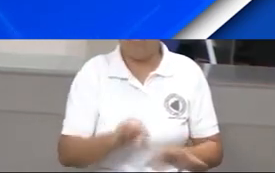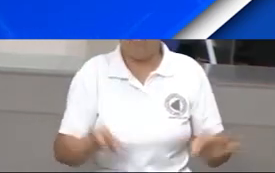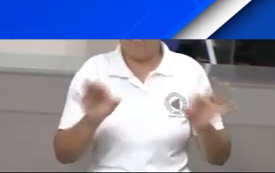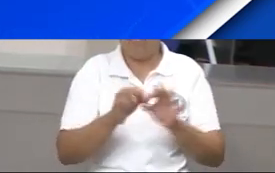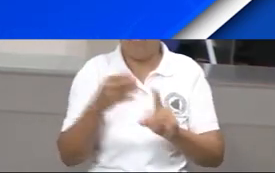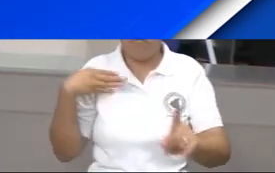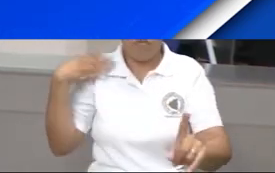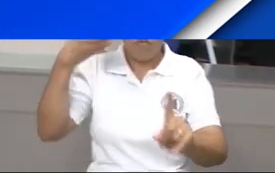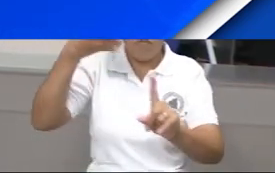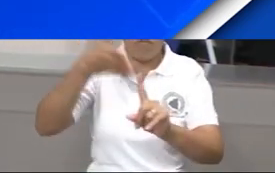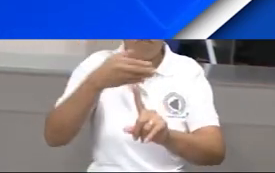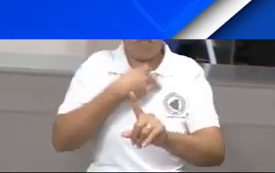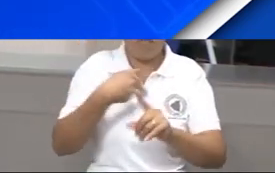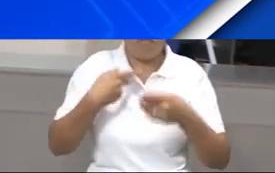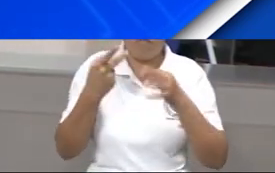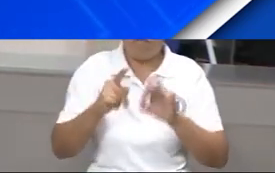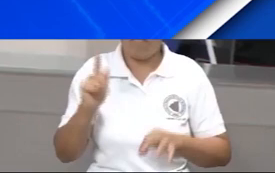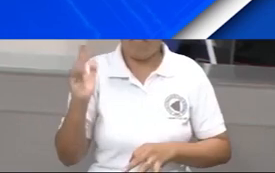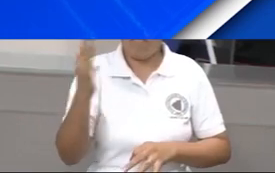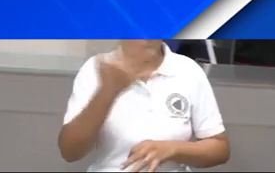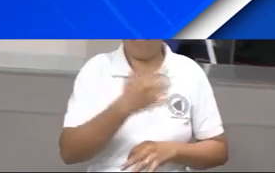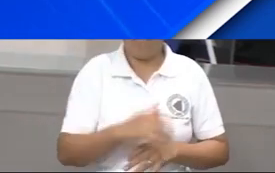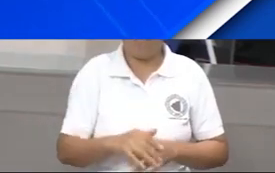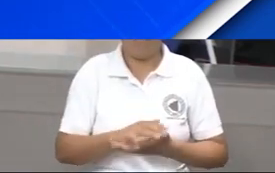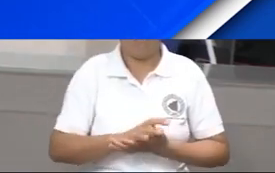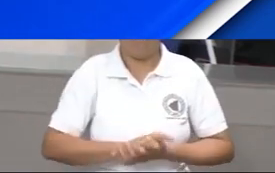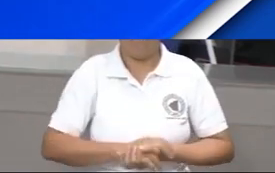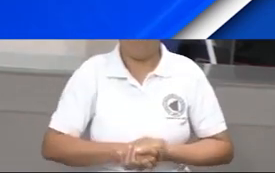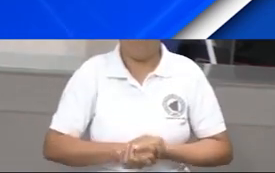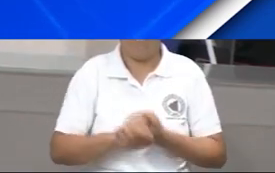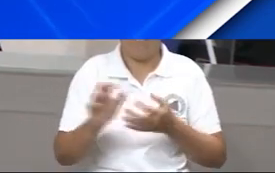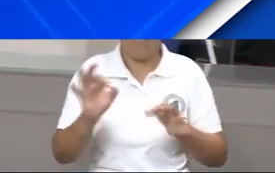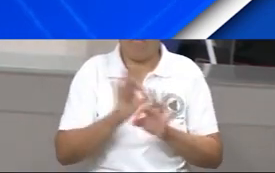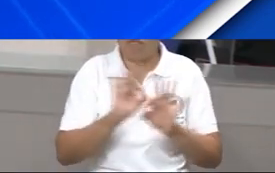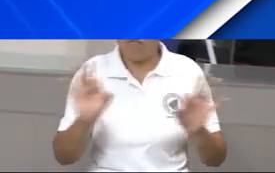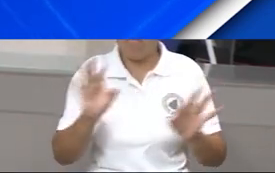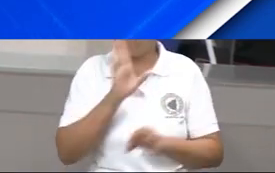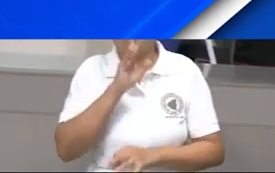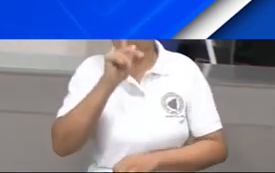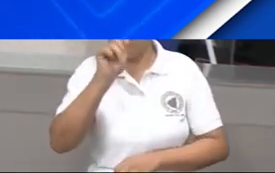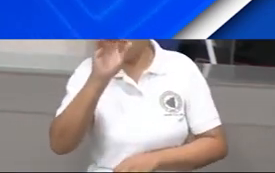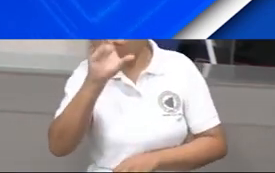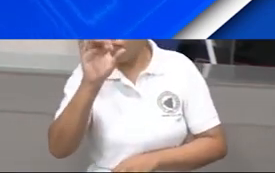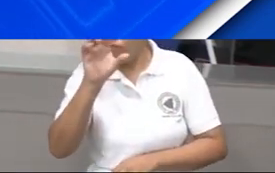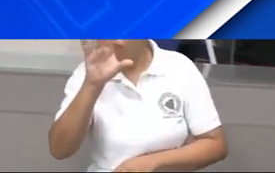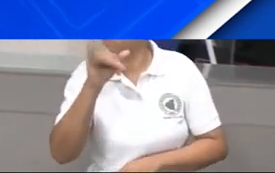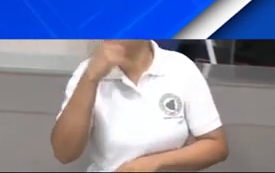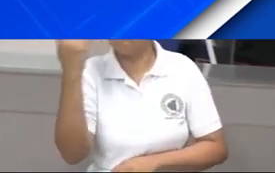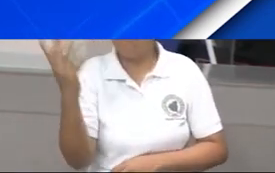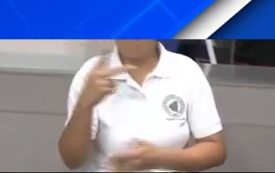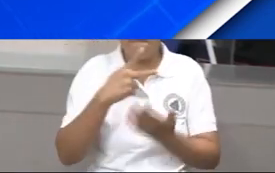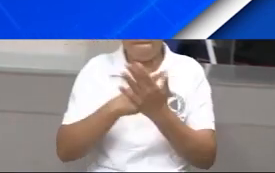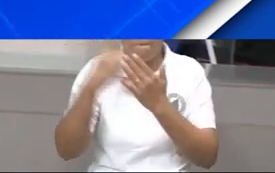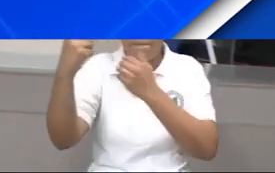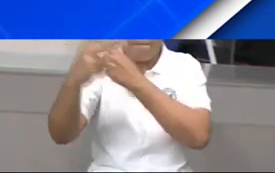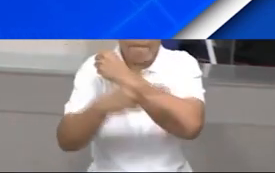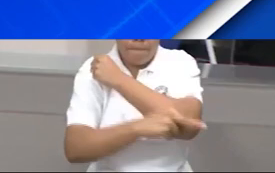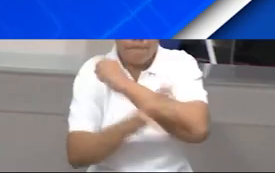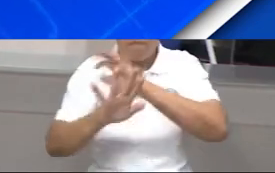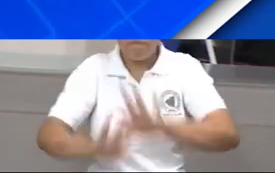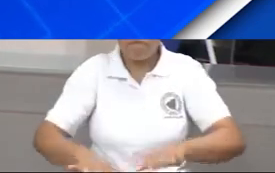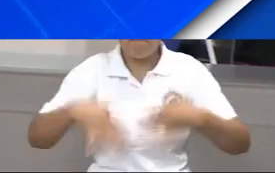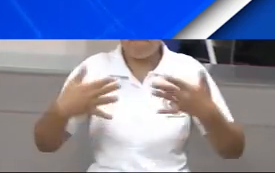servicios postales para toda la población. Faculta a Telcor para aprobar y ejecutar proyectos